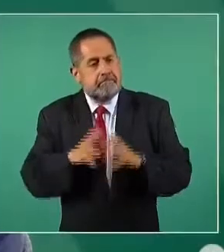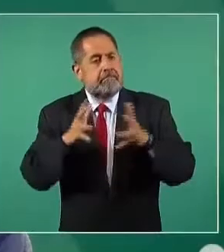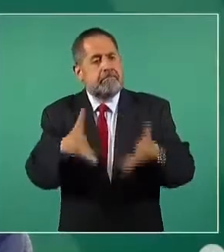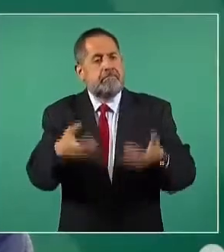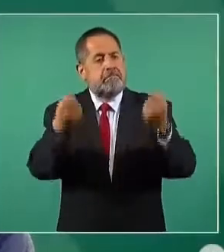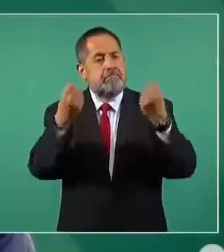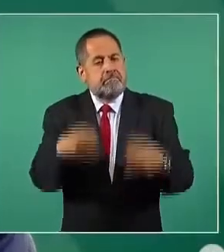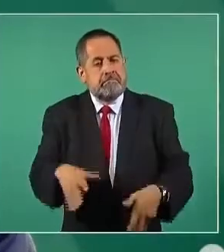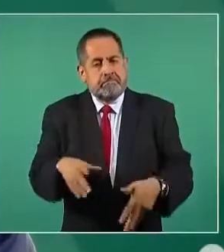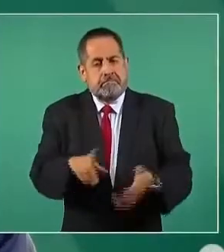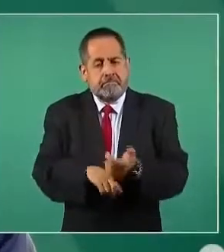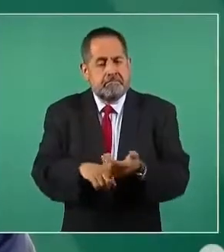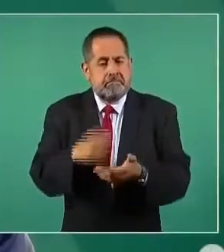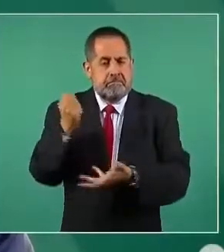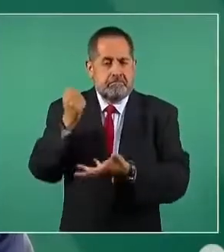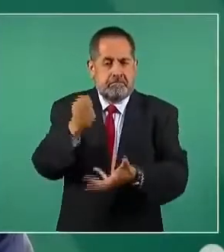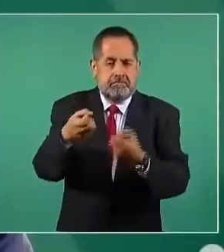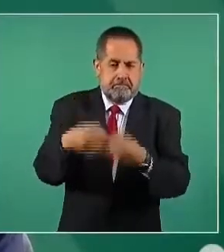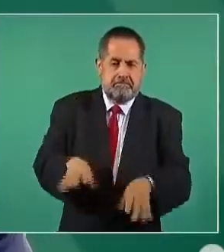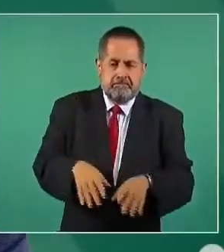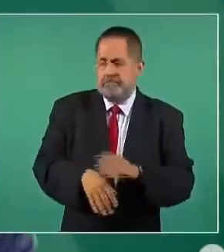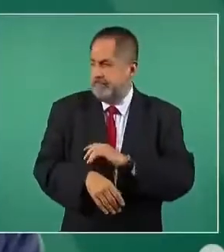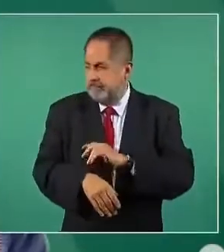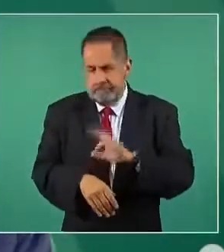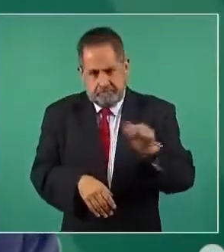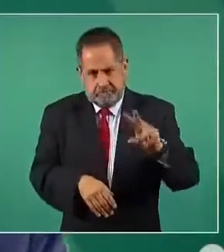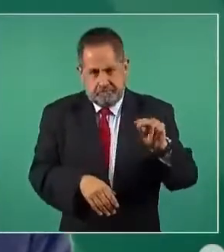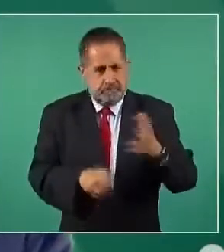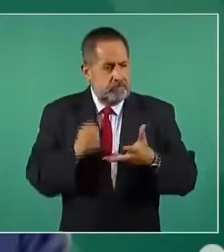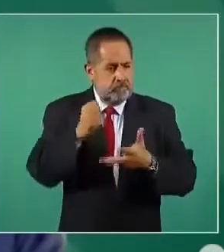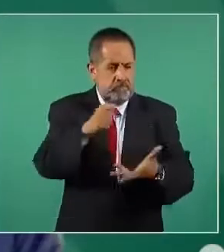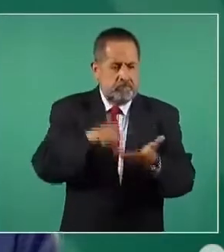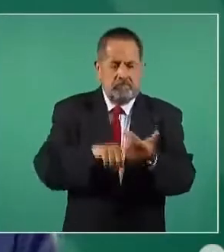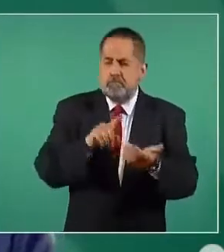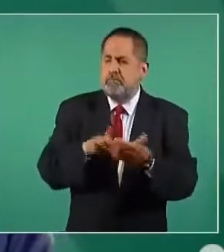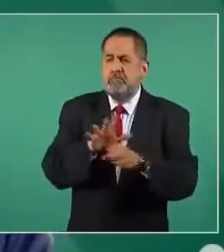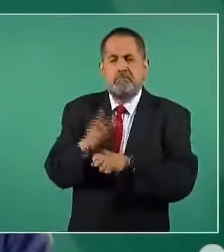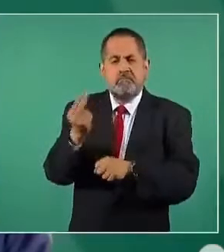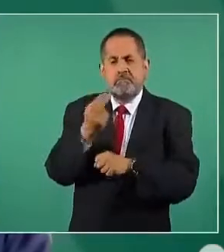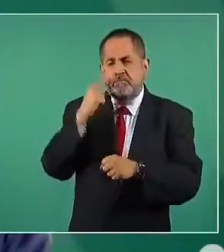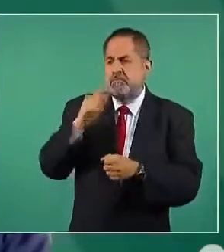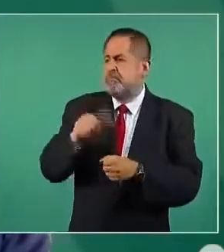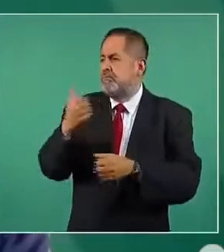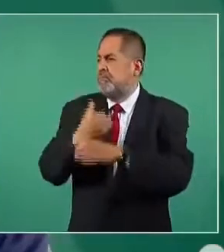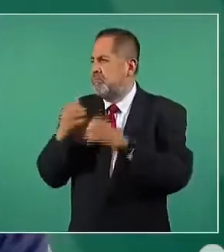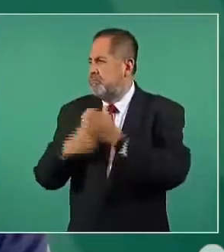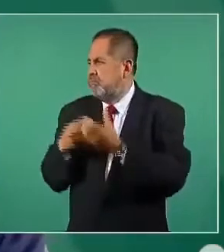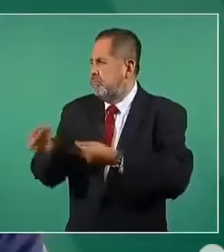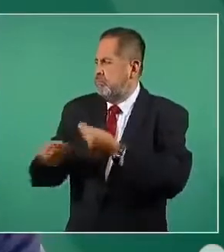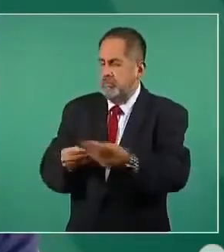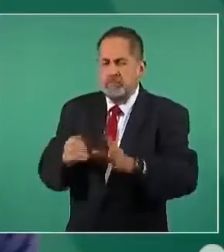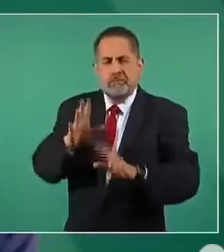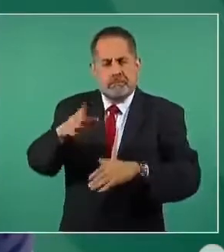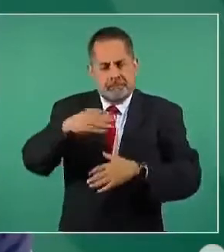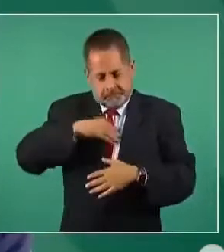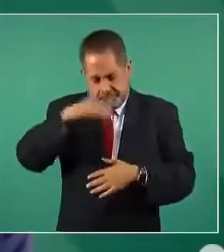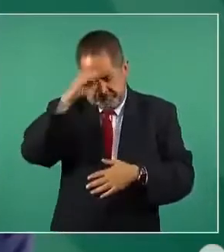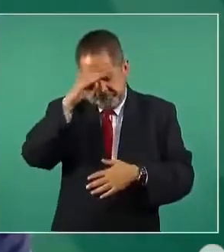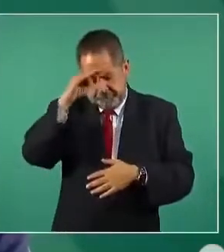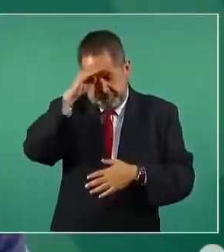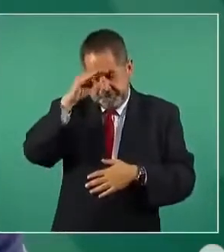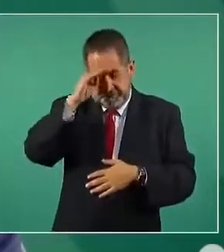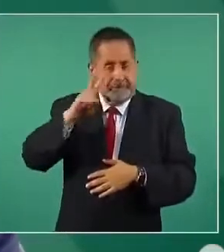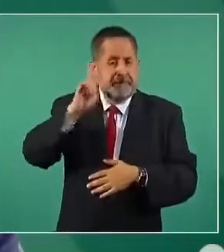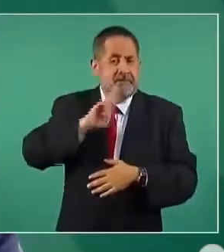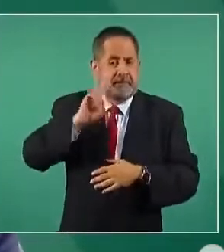a desperdiciar el presupuesto, que hace falta para muchas otras cosas. Entonces estoy pensando, y ahora que